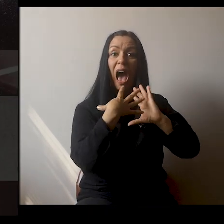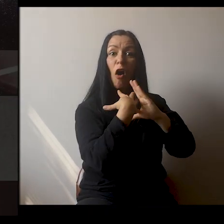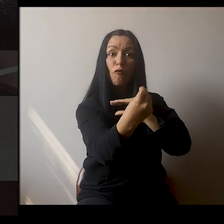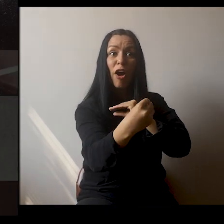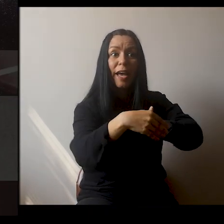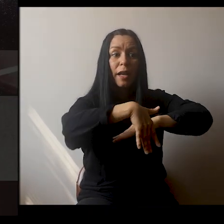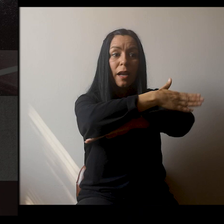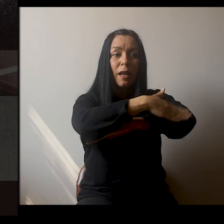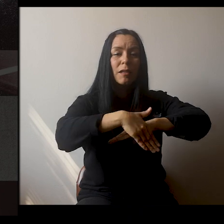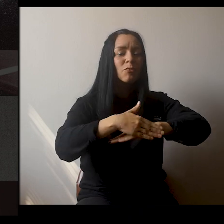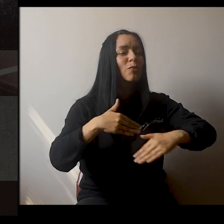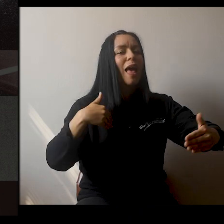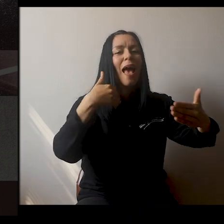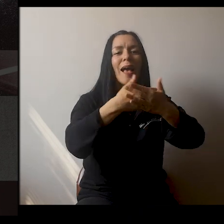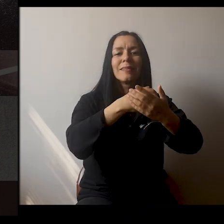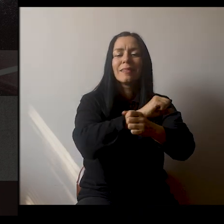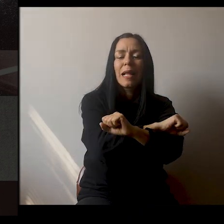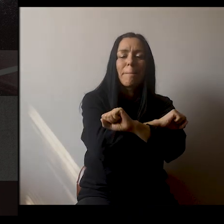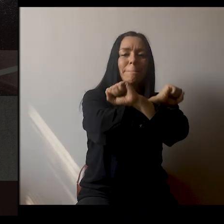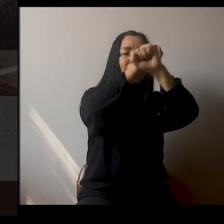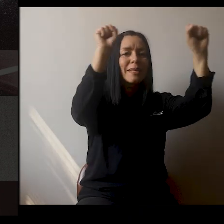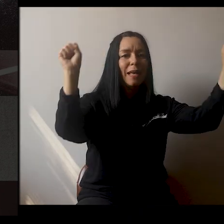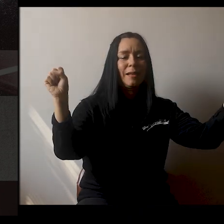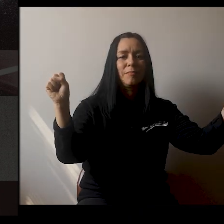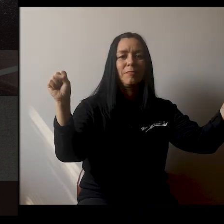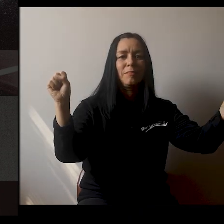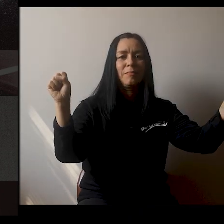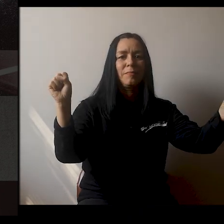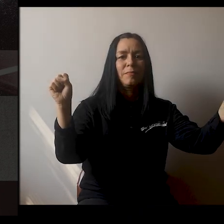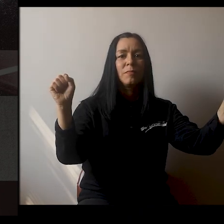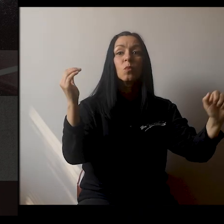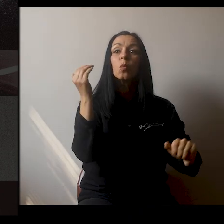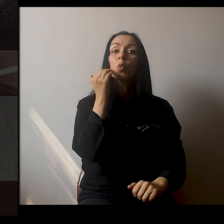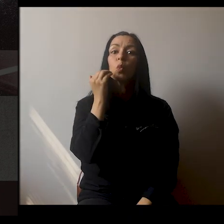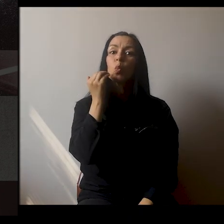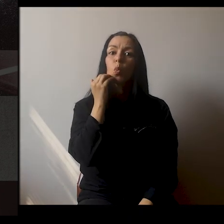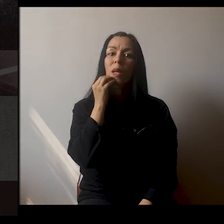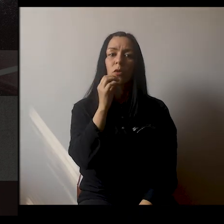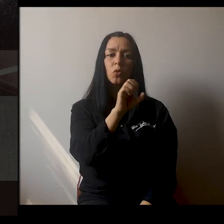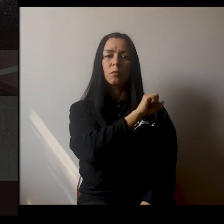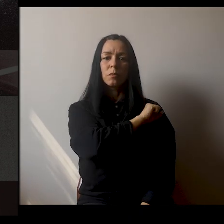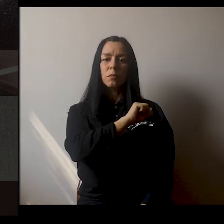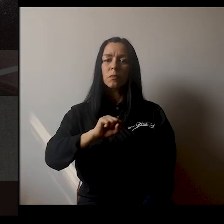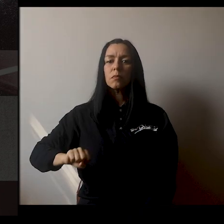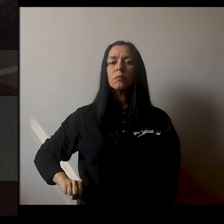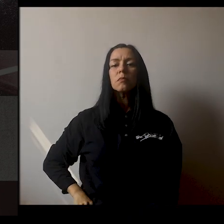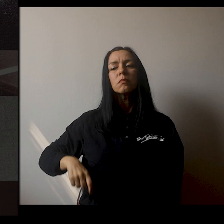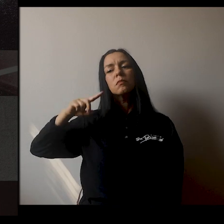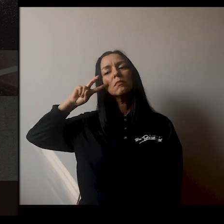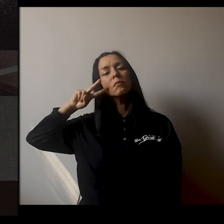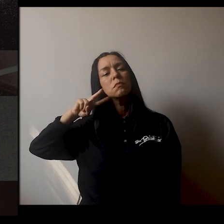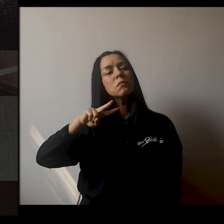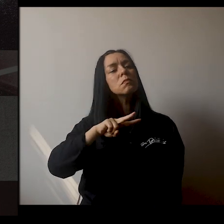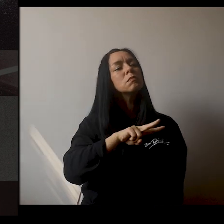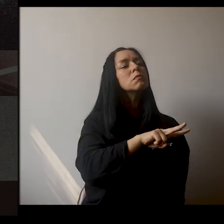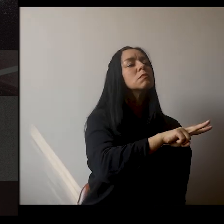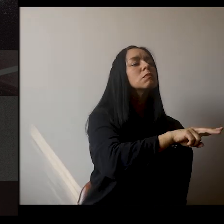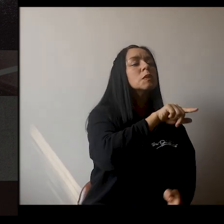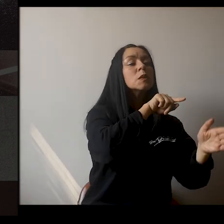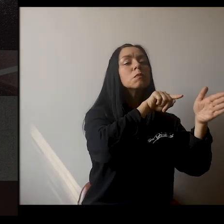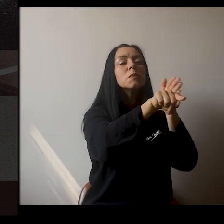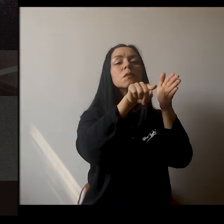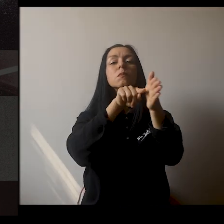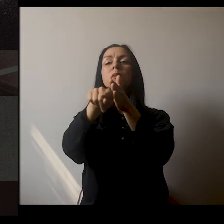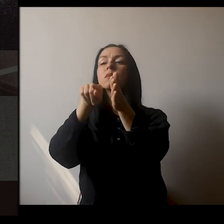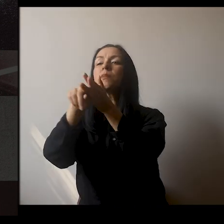su casa hasta la mañana siguiente. Cuando el Señor pase por el país para herir de muerte a